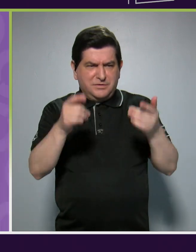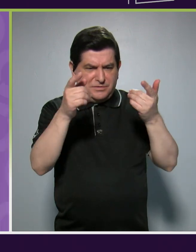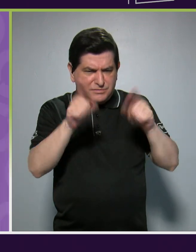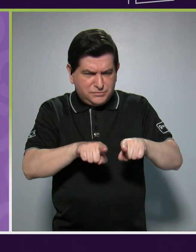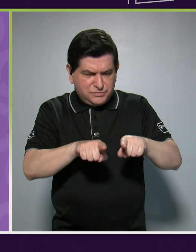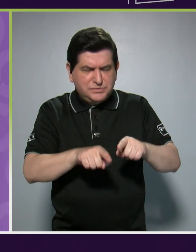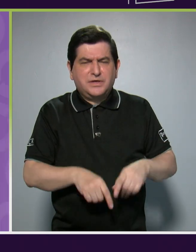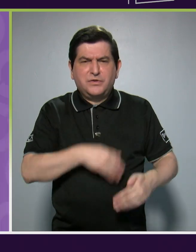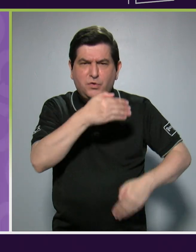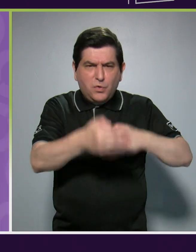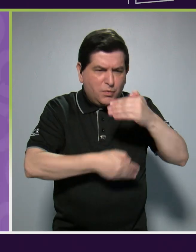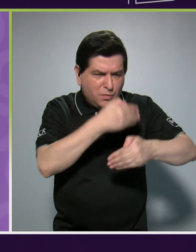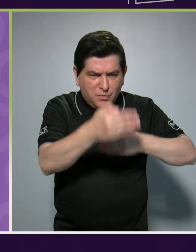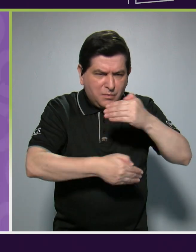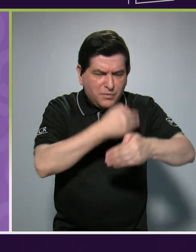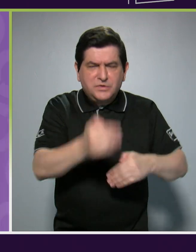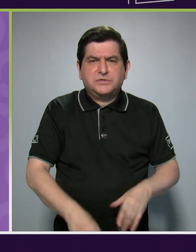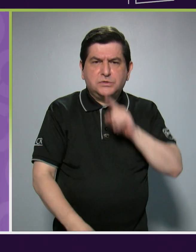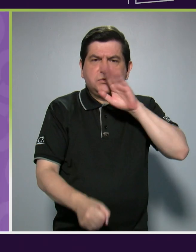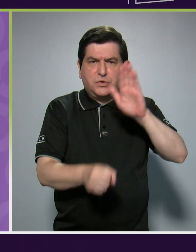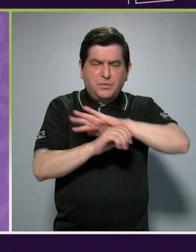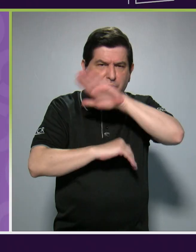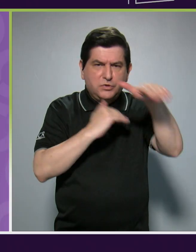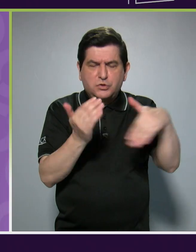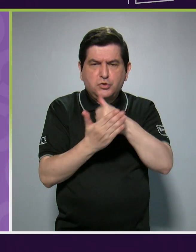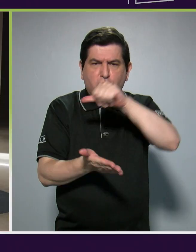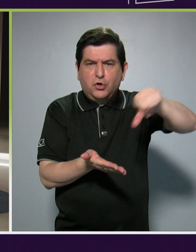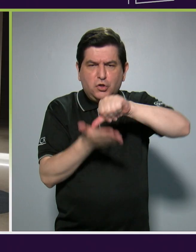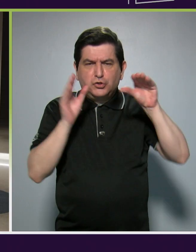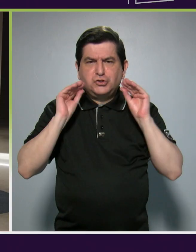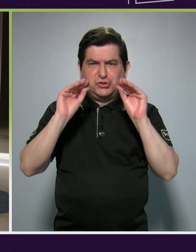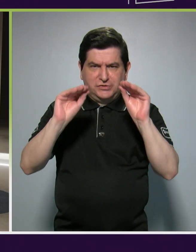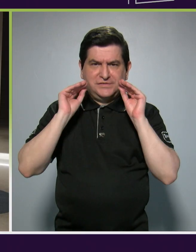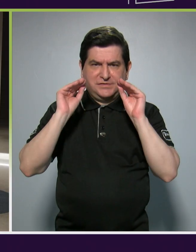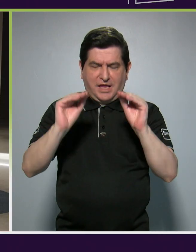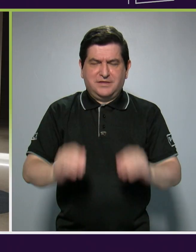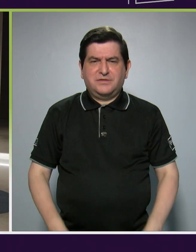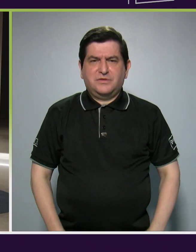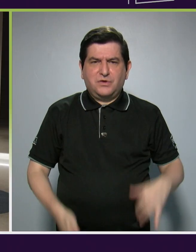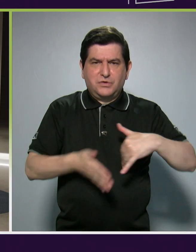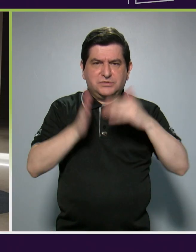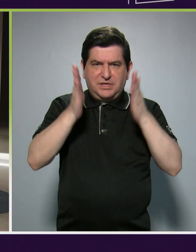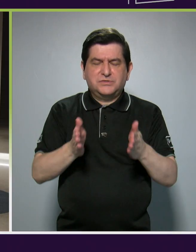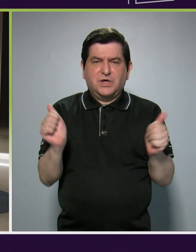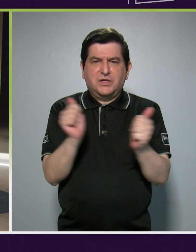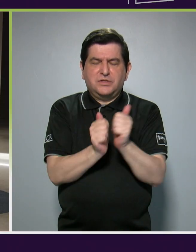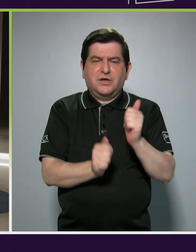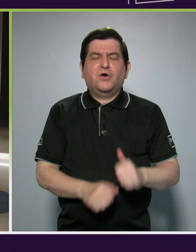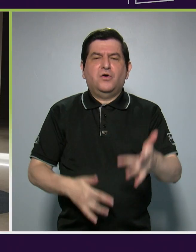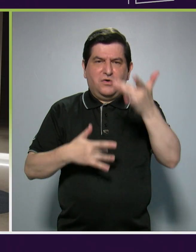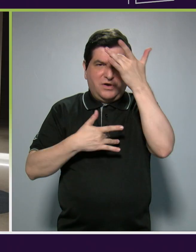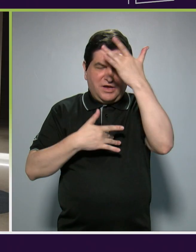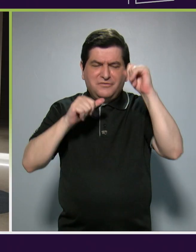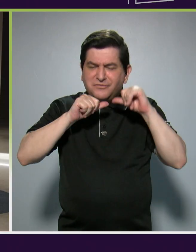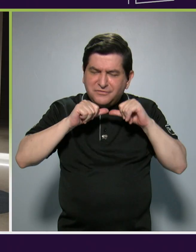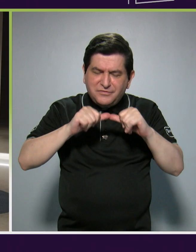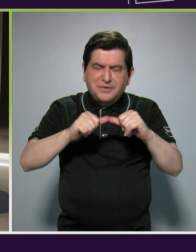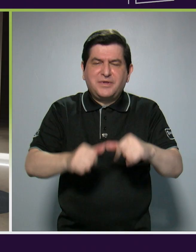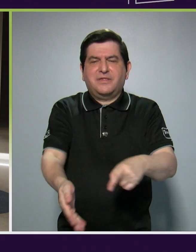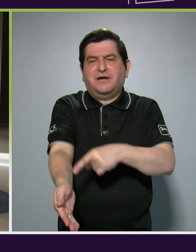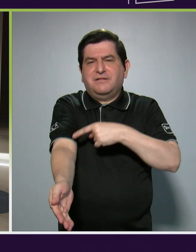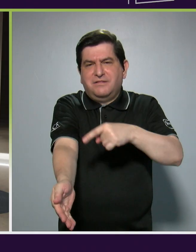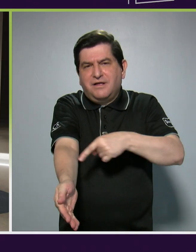se envió un procedimiento para que acataran todos los centros educativos para estudiantes con enfermedades crónicas, ¿verdad?